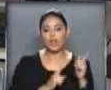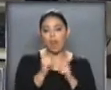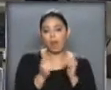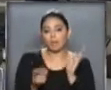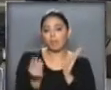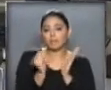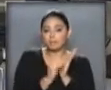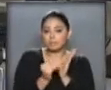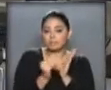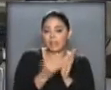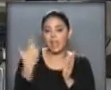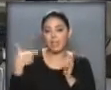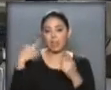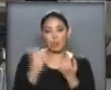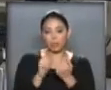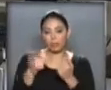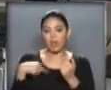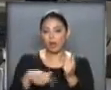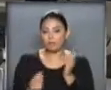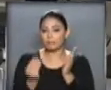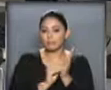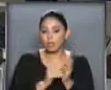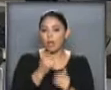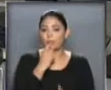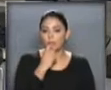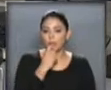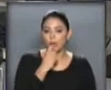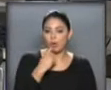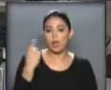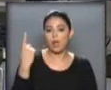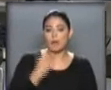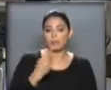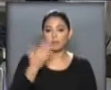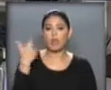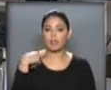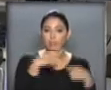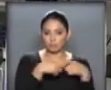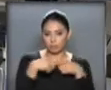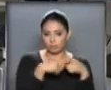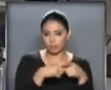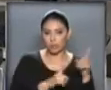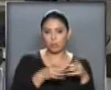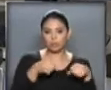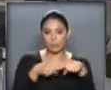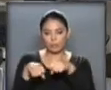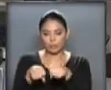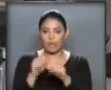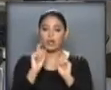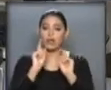aditamentos que no tenían los anteriores. En principio se va a acotar, como veníamos tratándolo con distintos sectores, tanto del